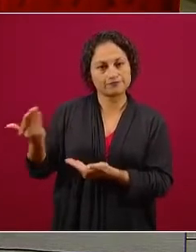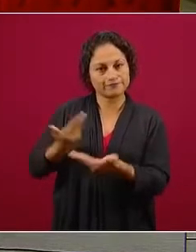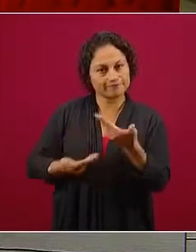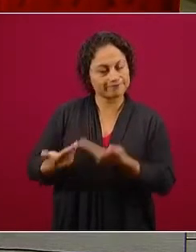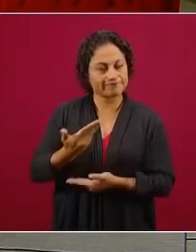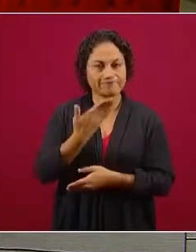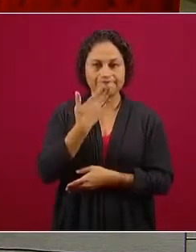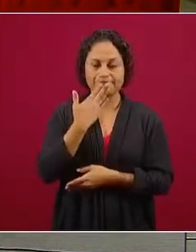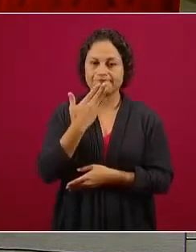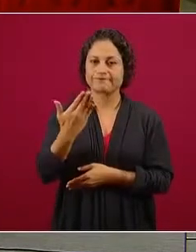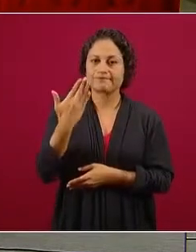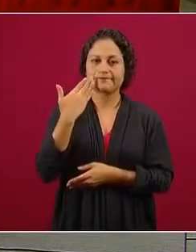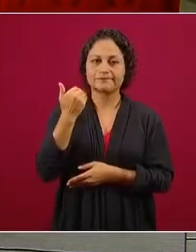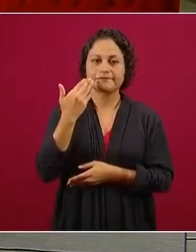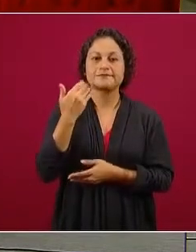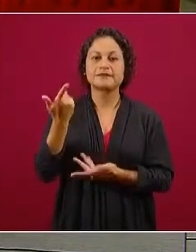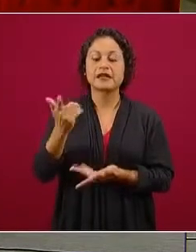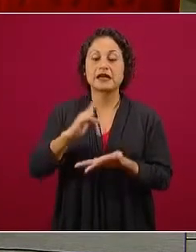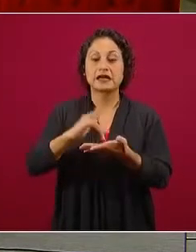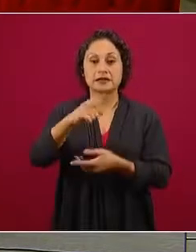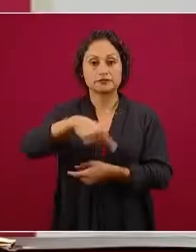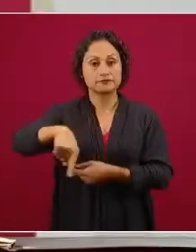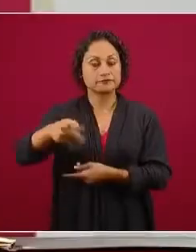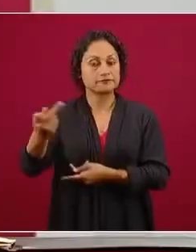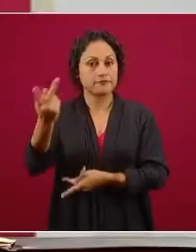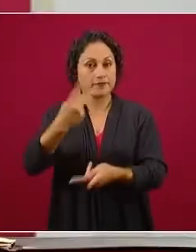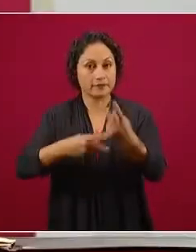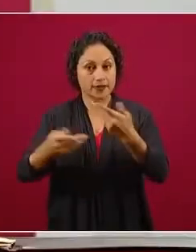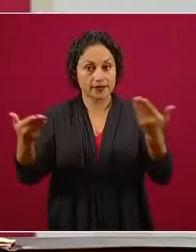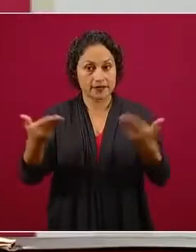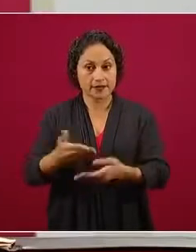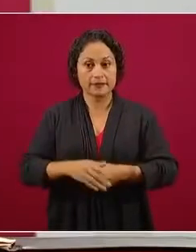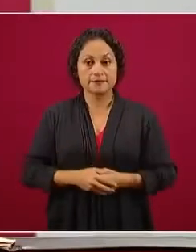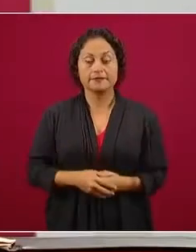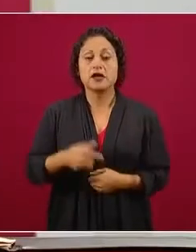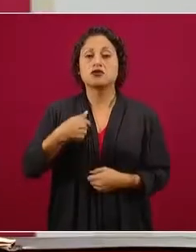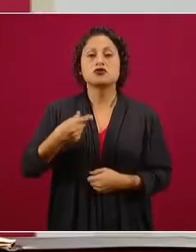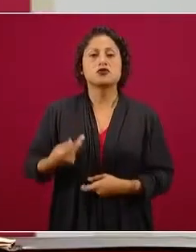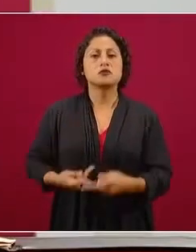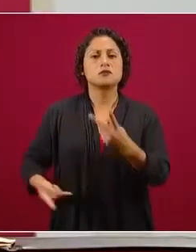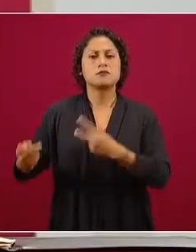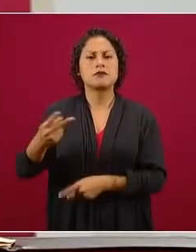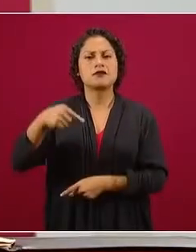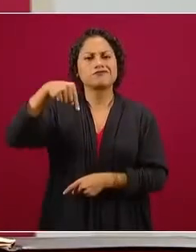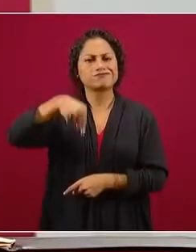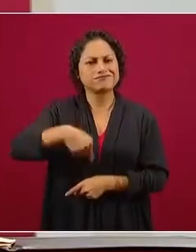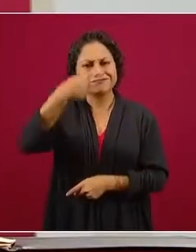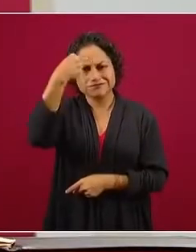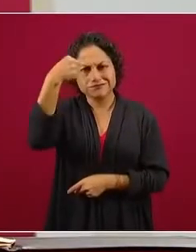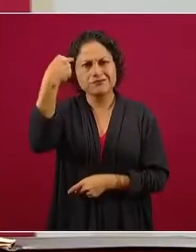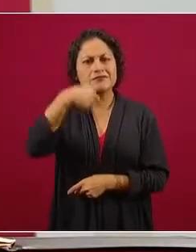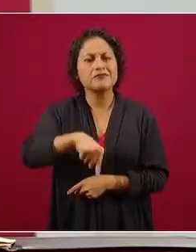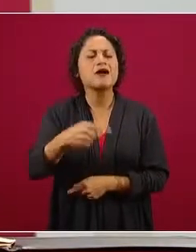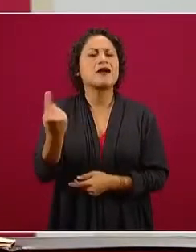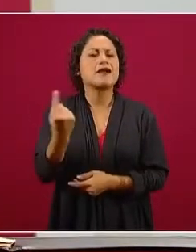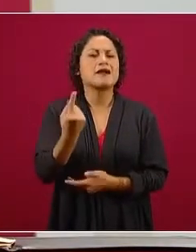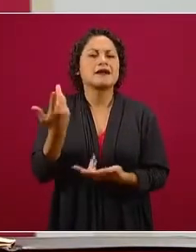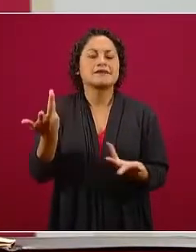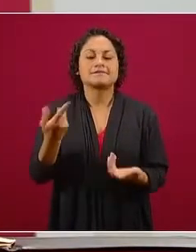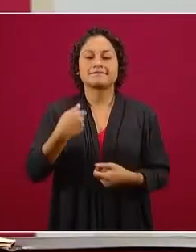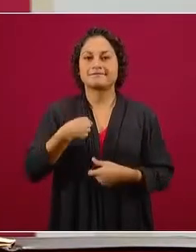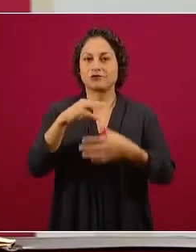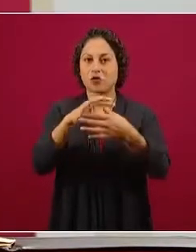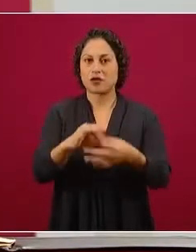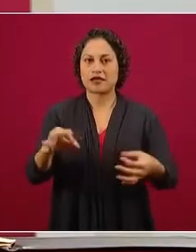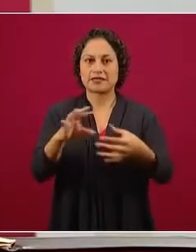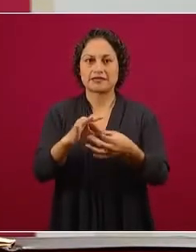presentes. El objetivo de participar con ustedes es hablar de la otra parte de